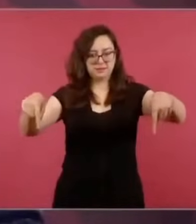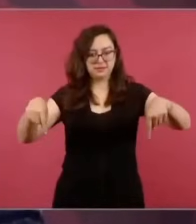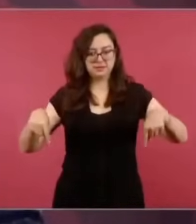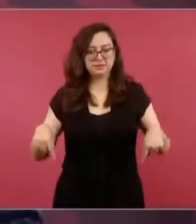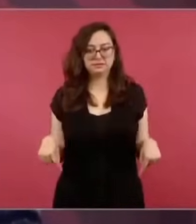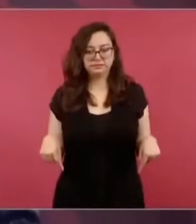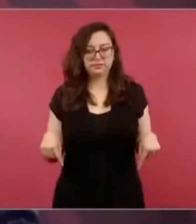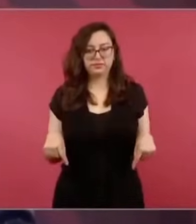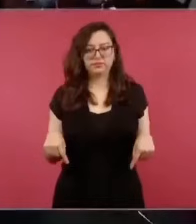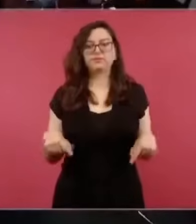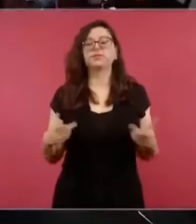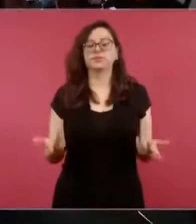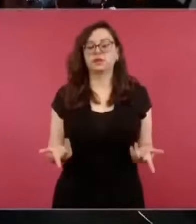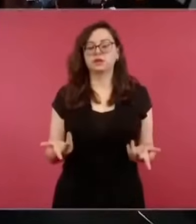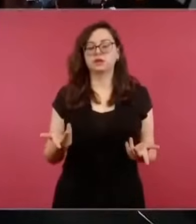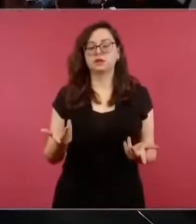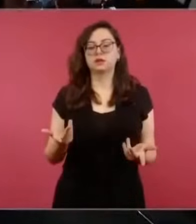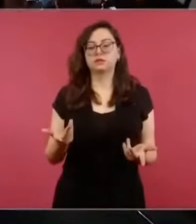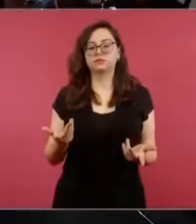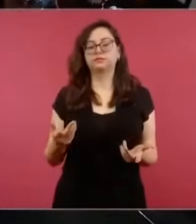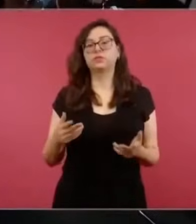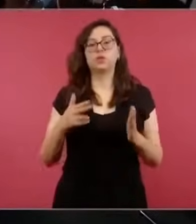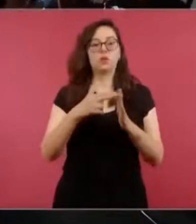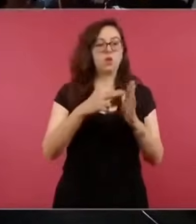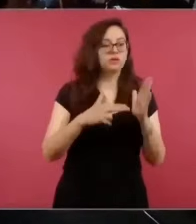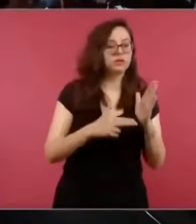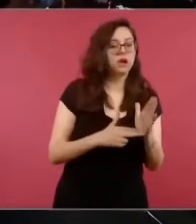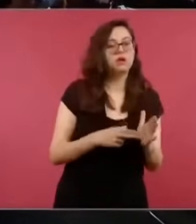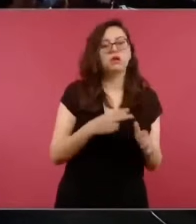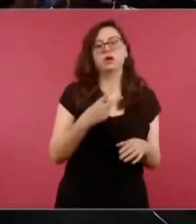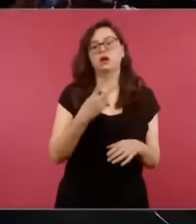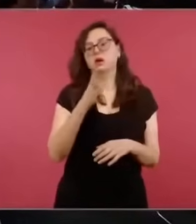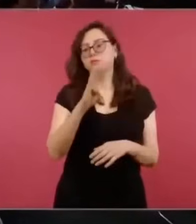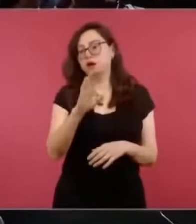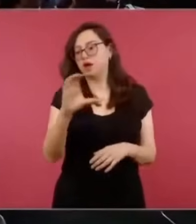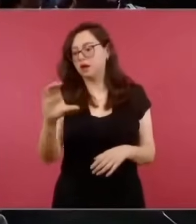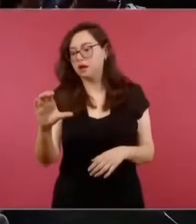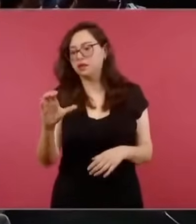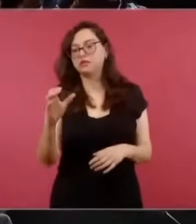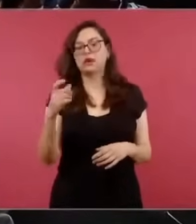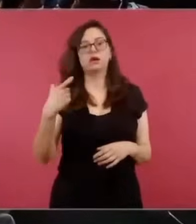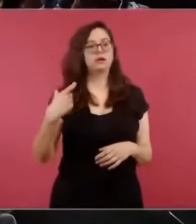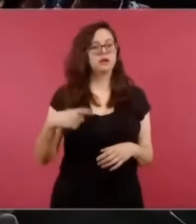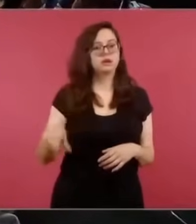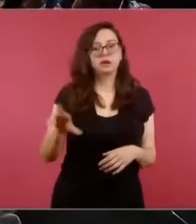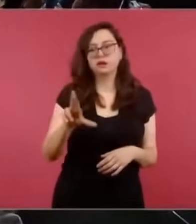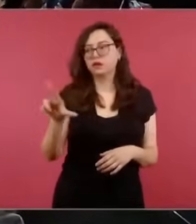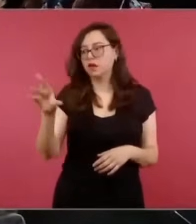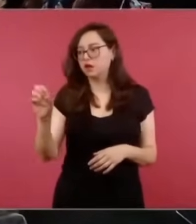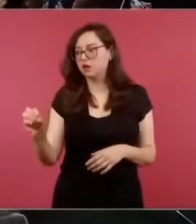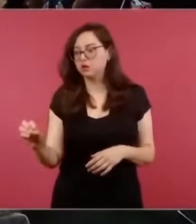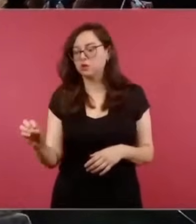que eran de Fonatur en Huatulco, en Baja California, en Quintana Roo,